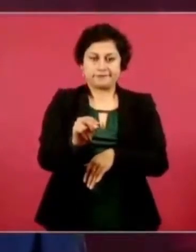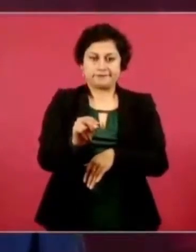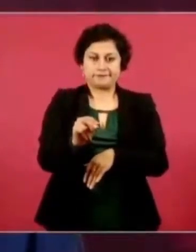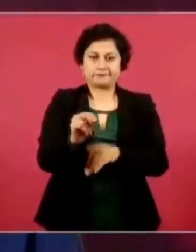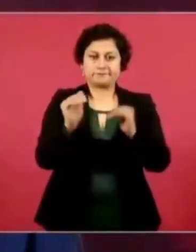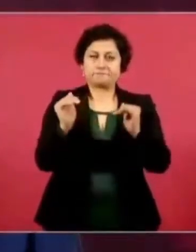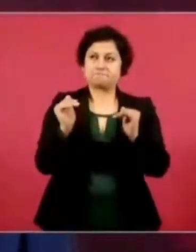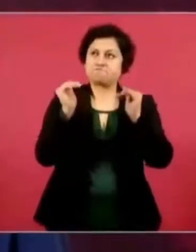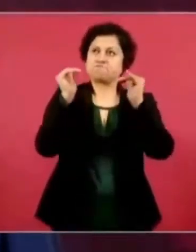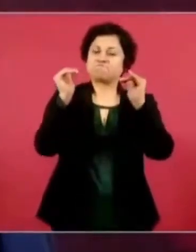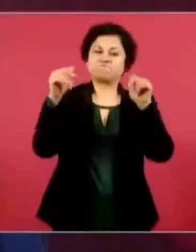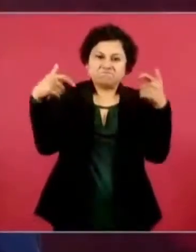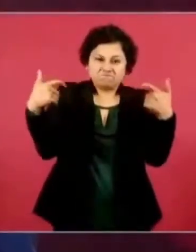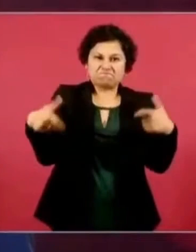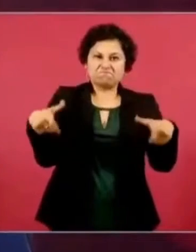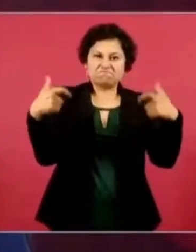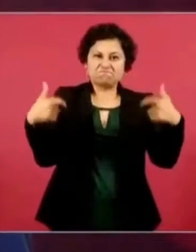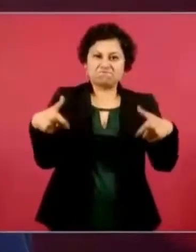potentados.